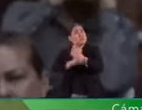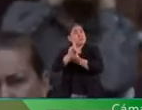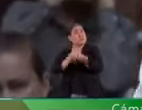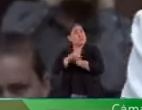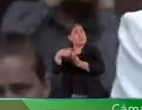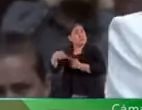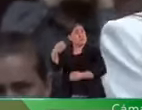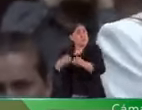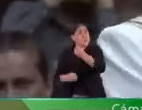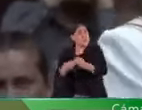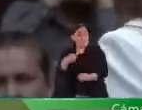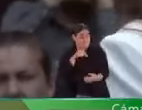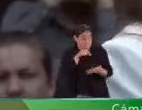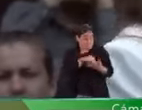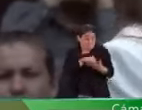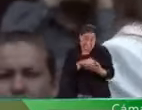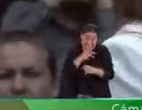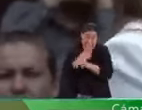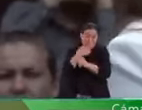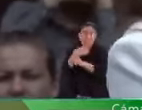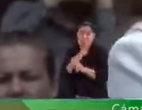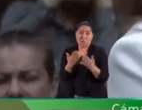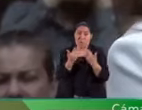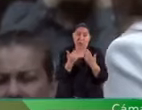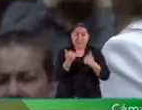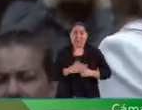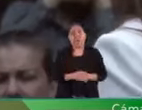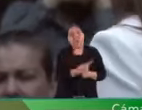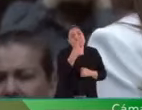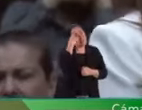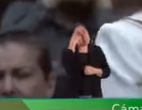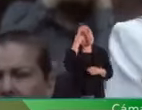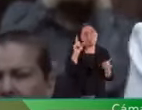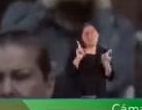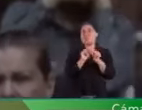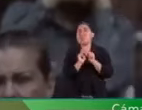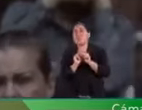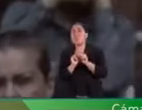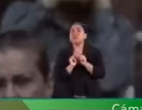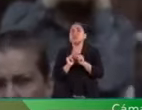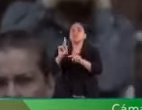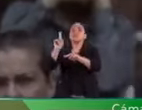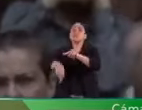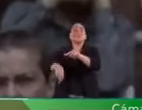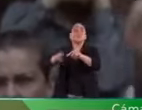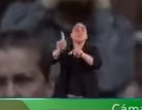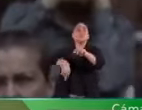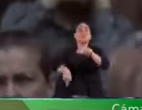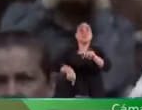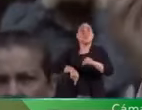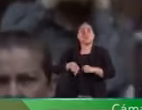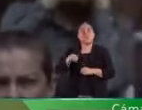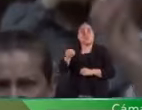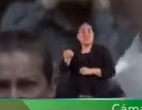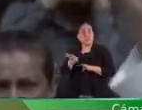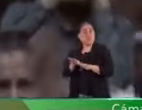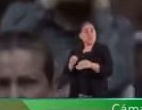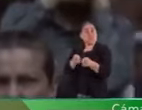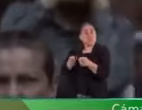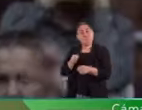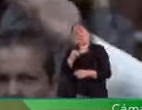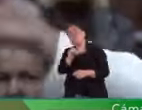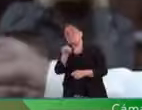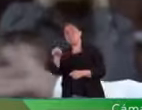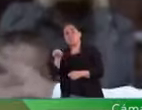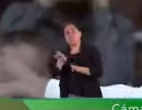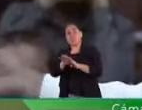Nada lo arregla. Lo que quieren es quitar el control de un poder sobre los actos abusivos